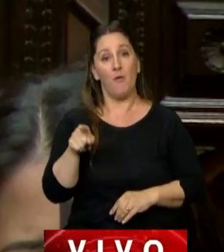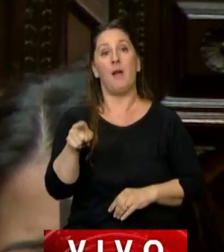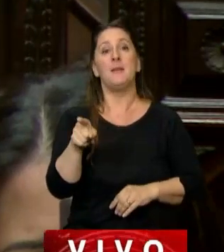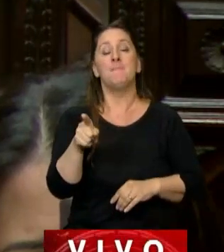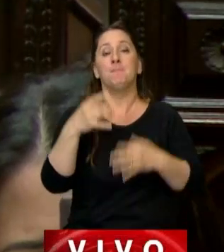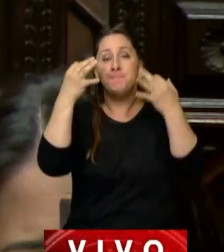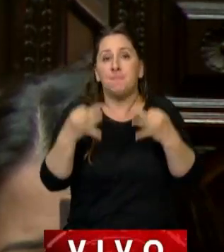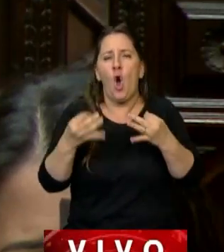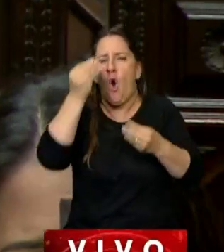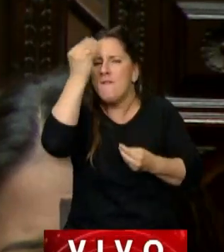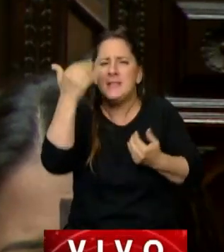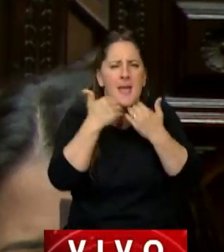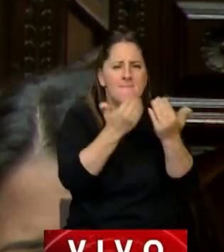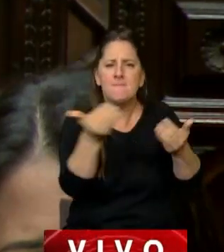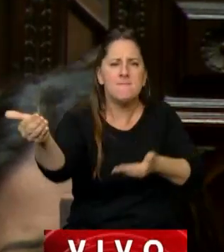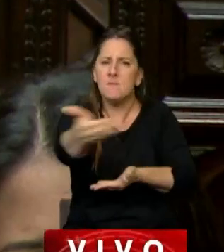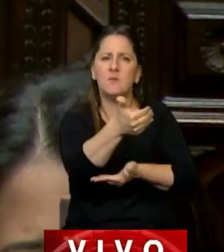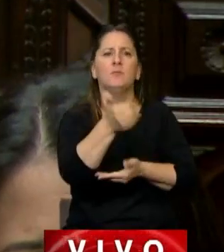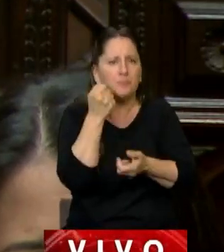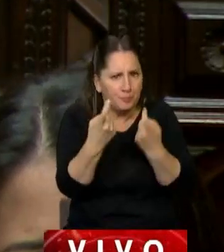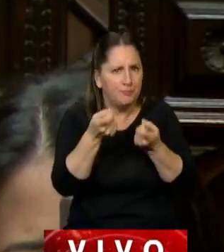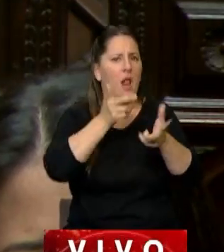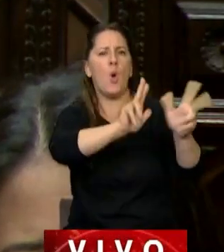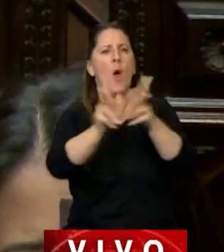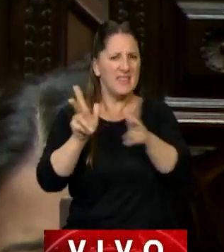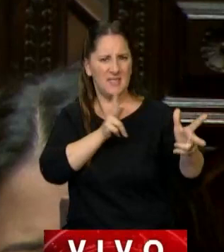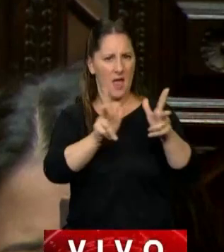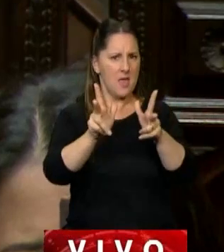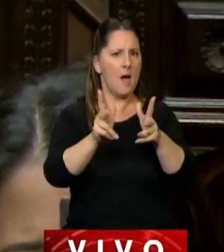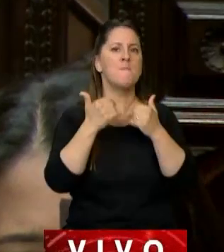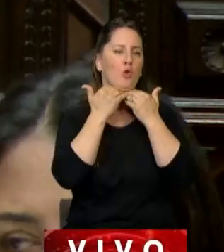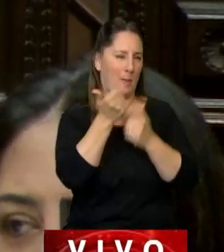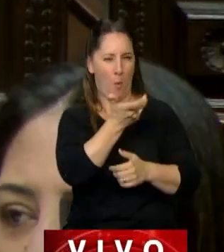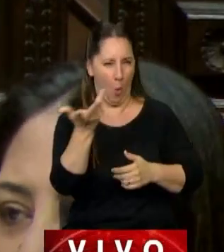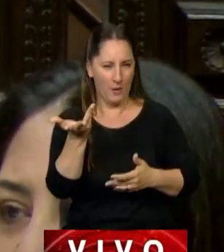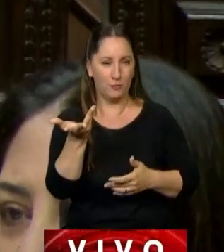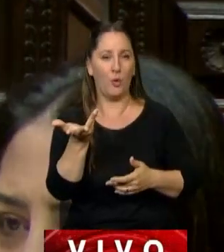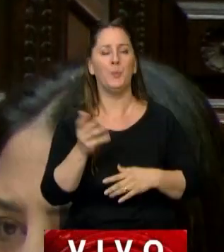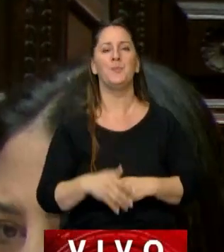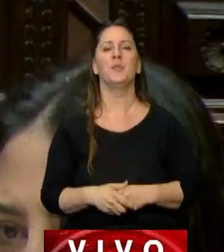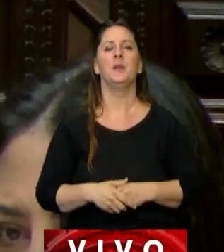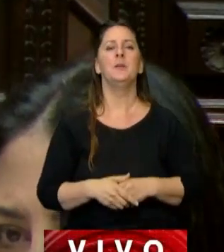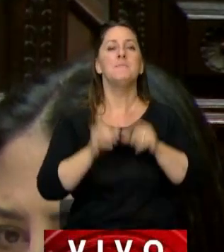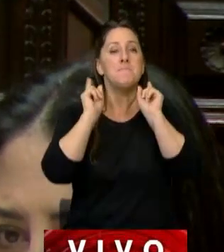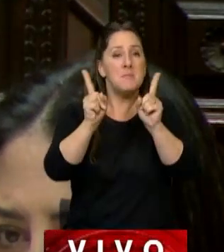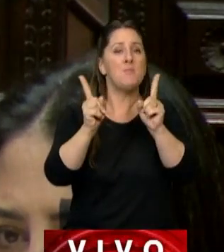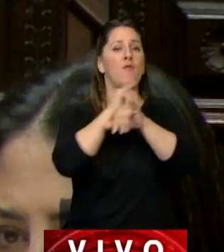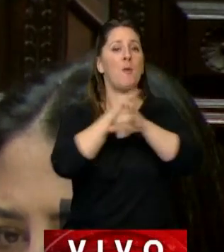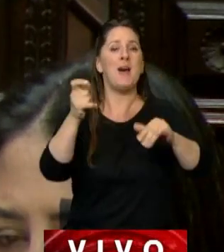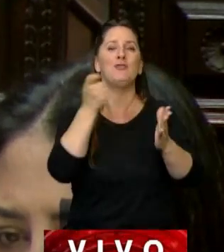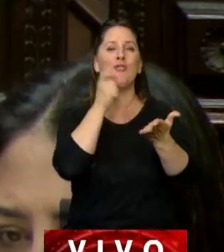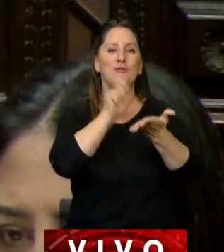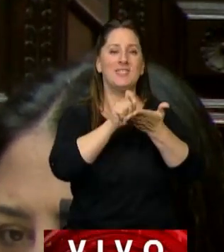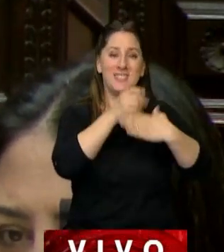no se sabe de manera oficial cuántas de ellas son usuarias de la lengua de señas. Sin embargo, según los mismos datos del